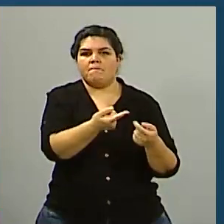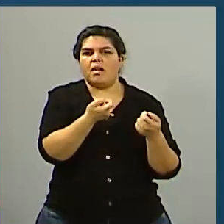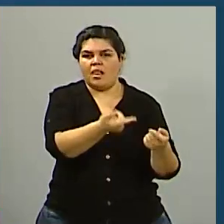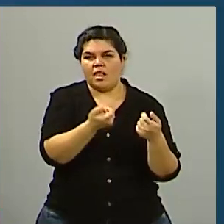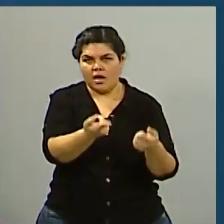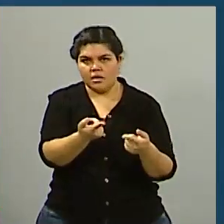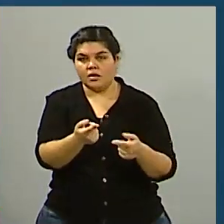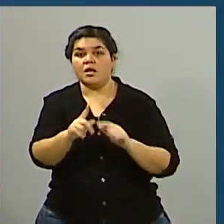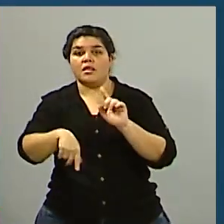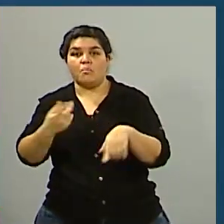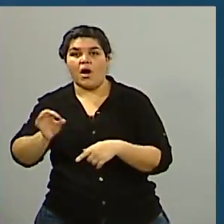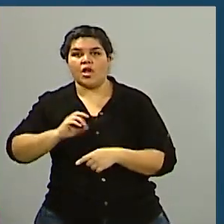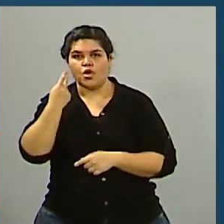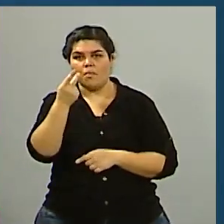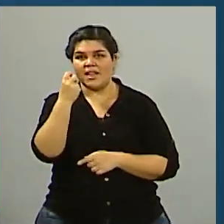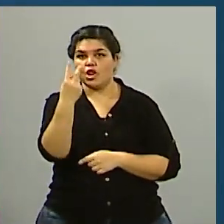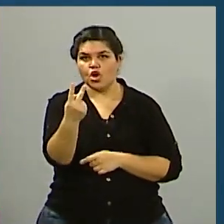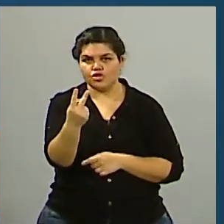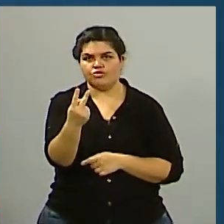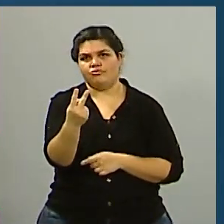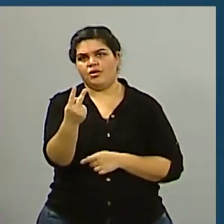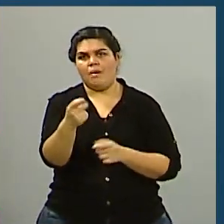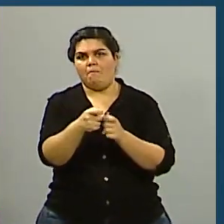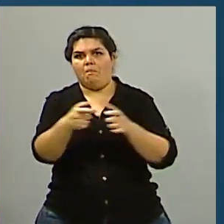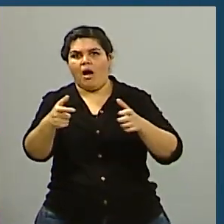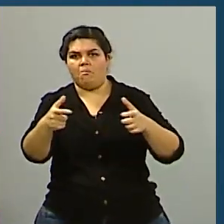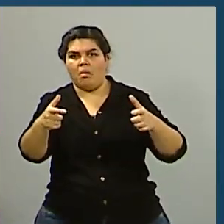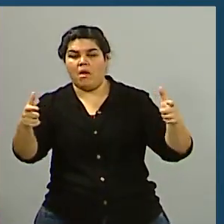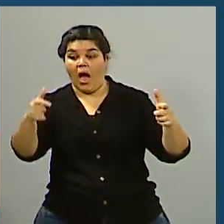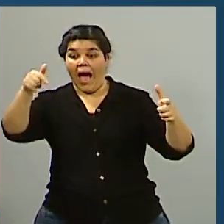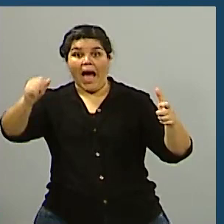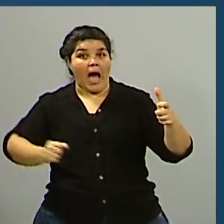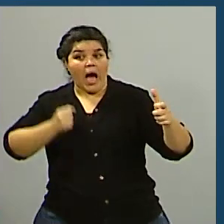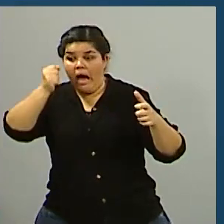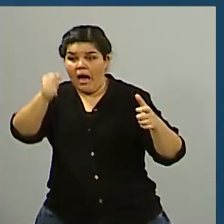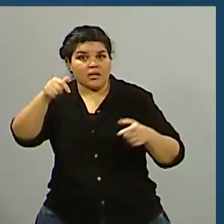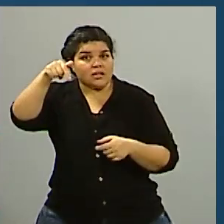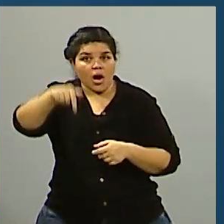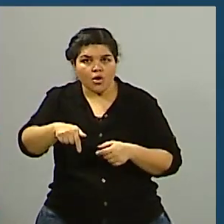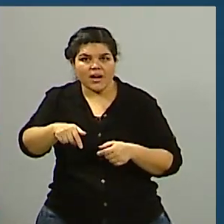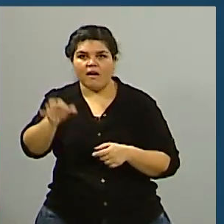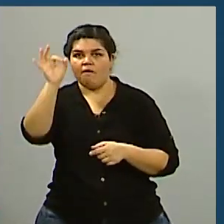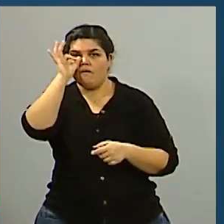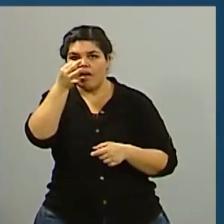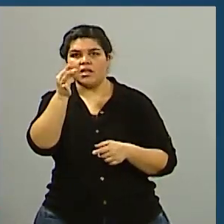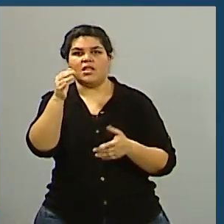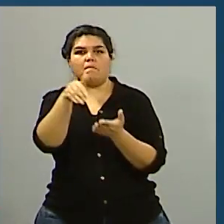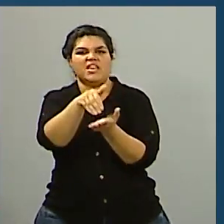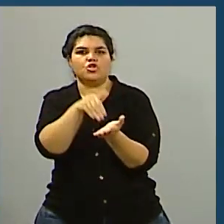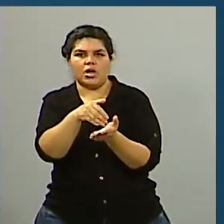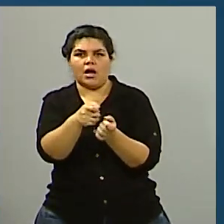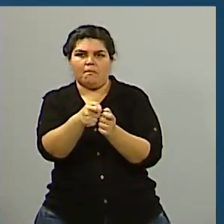el momento de hoy que estamos en 20 millones de planes en general, teniendo en cuenta que Argentina ha